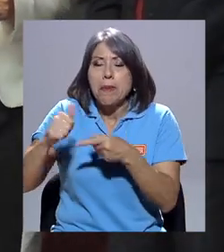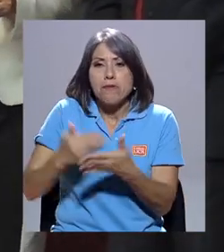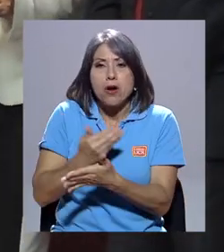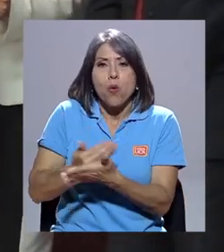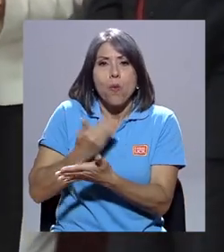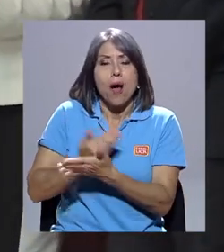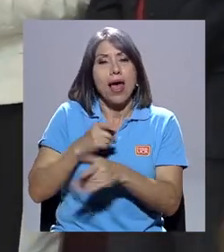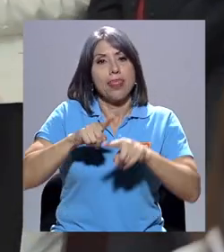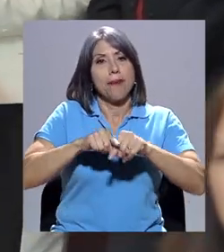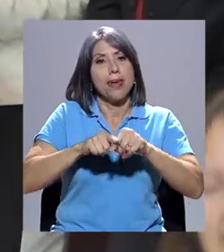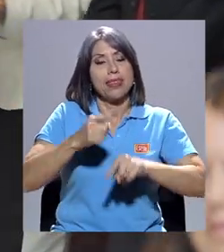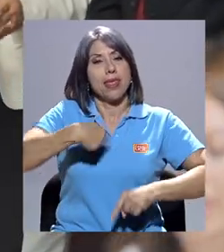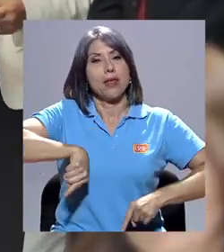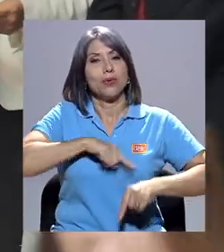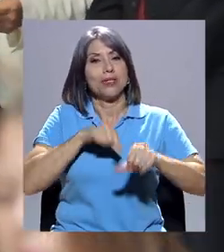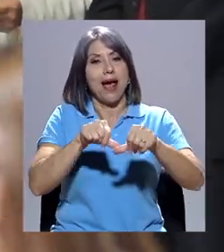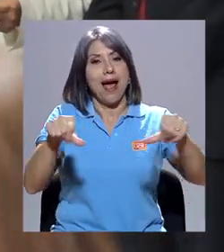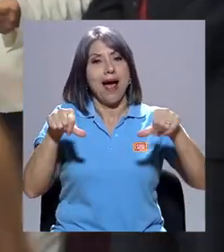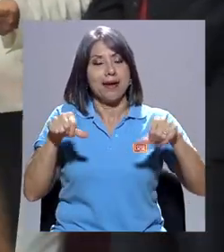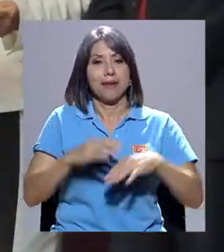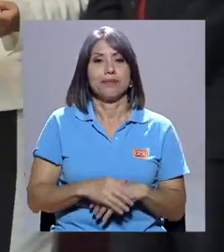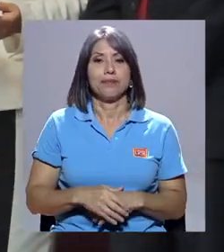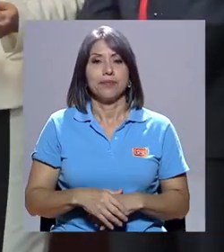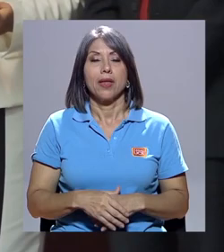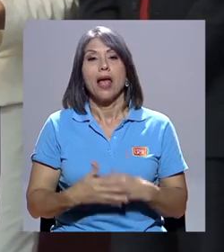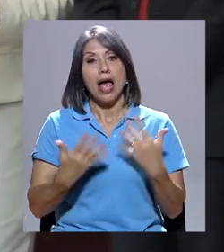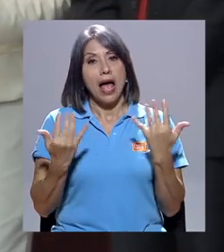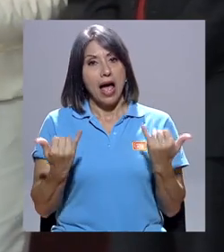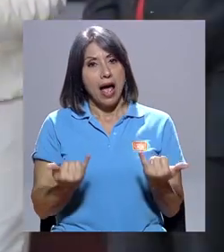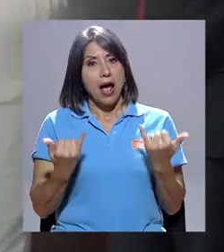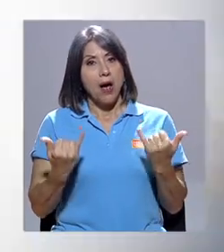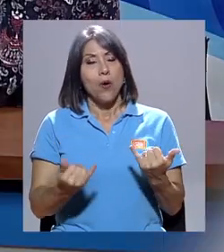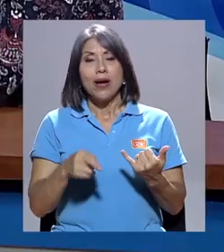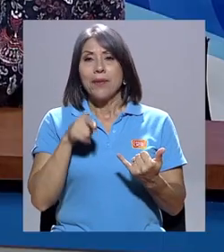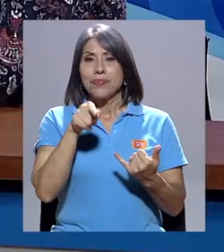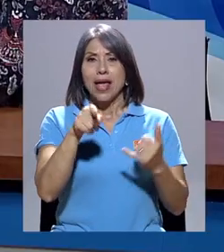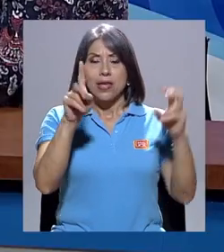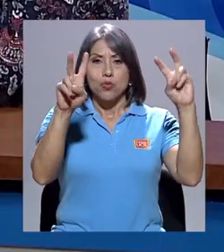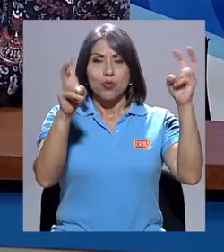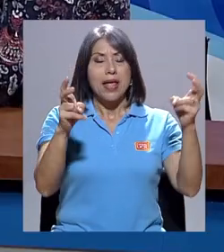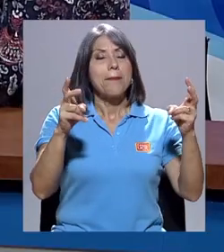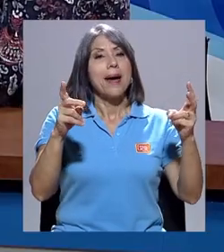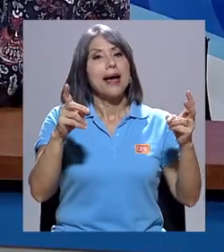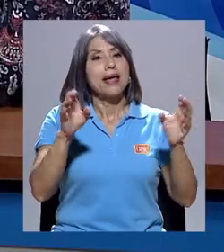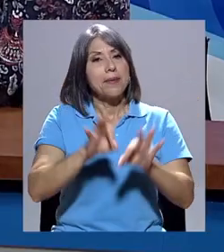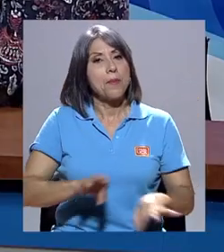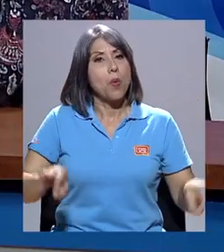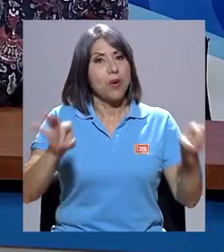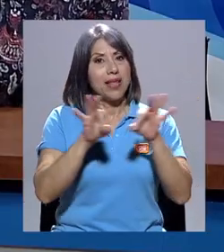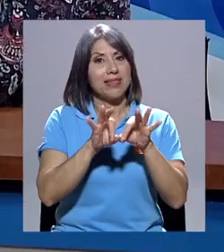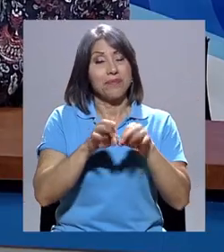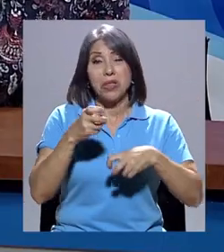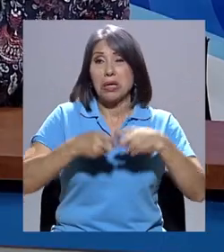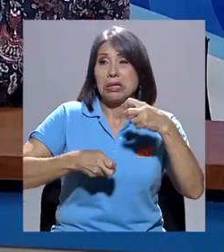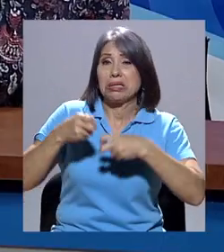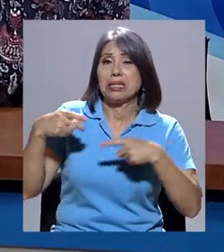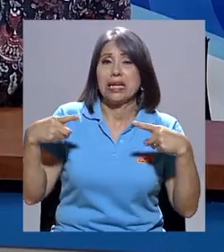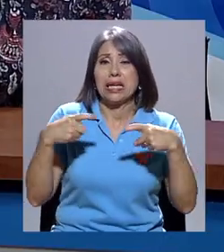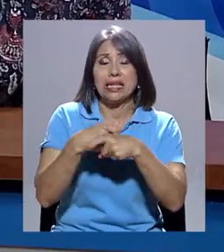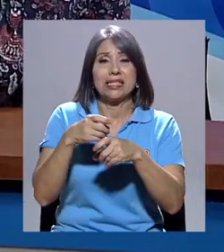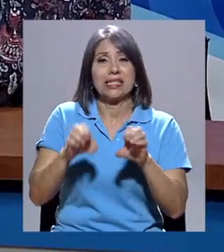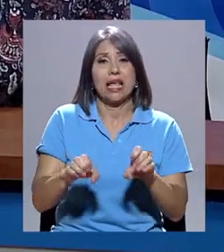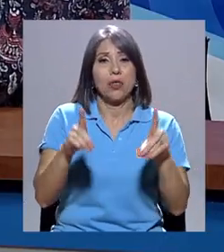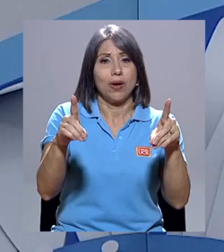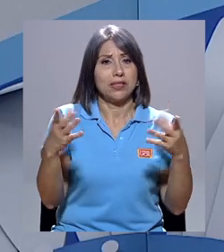educativos ahora aquí hay un tema que sería bueno de una vez esté un nivel la crisis en educación si podríamos decir que